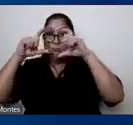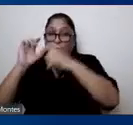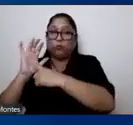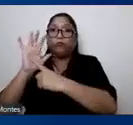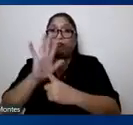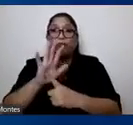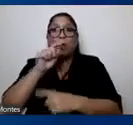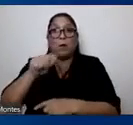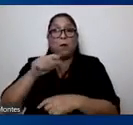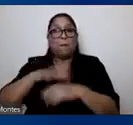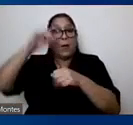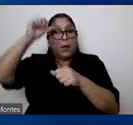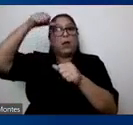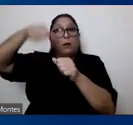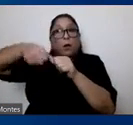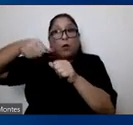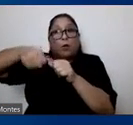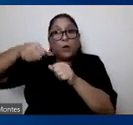Yuyanapa para recordar